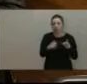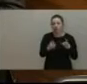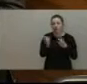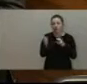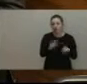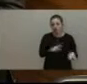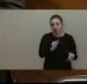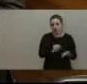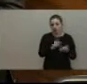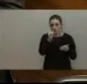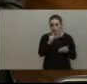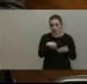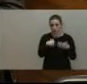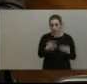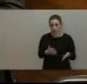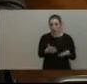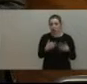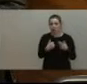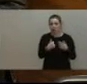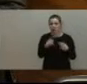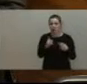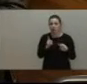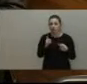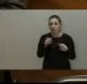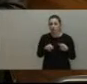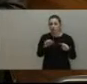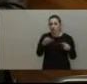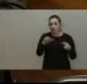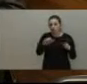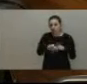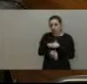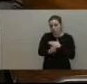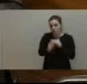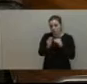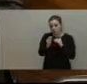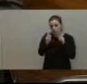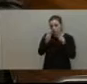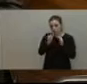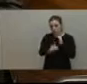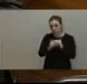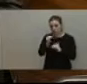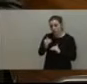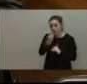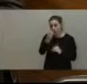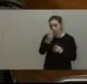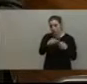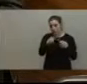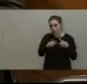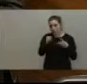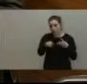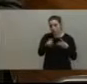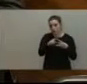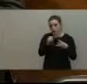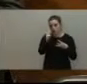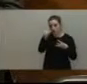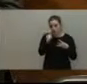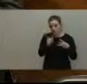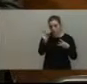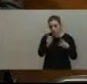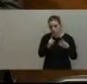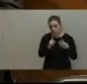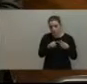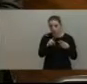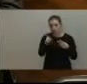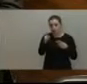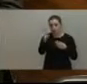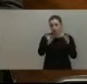Y el componente de acceso a la educación superior, que tiene otros 3 indicadores: tasa de titulación, tasa de escolarización